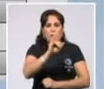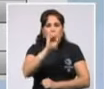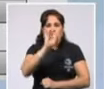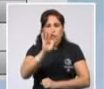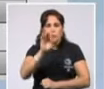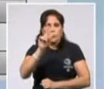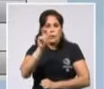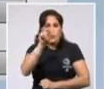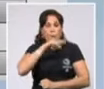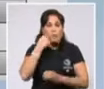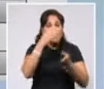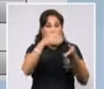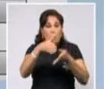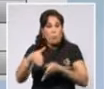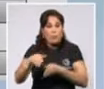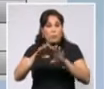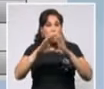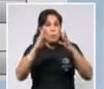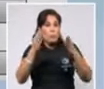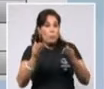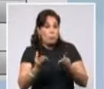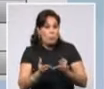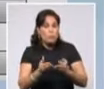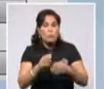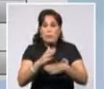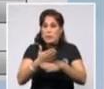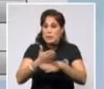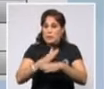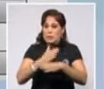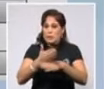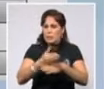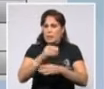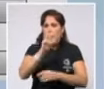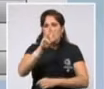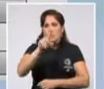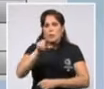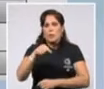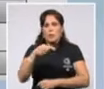965.681 fallecidos y una letalidad en el mundo de